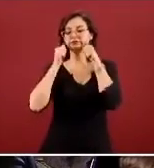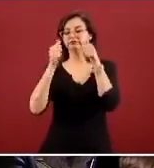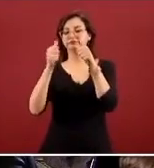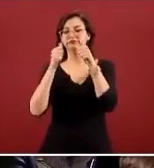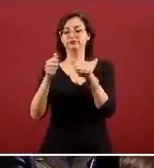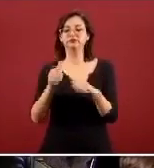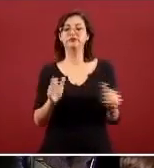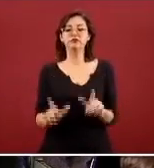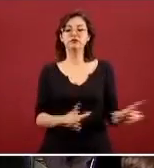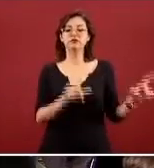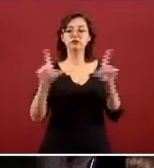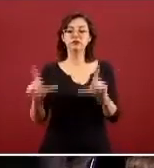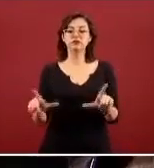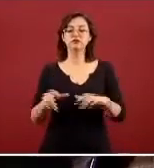favor.